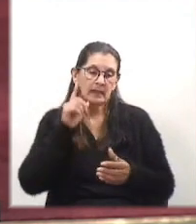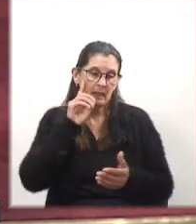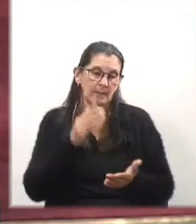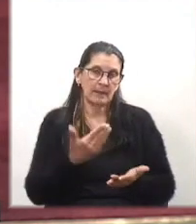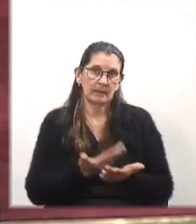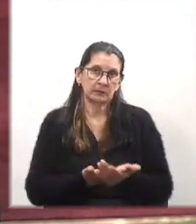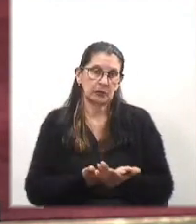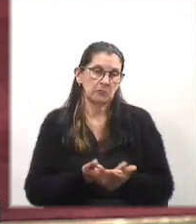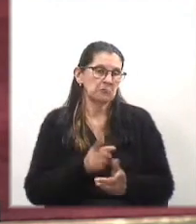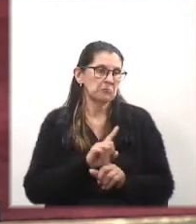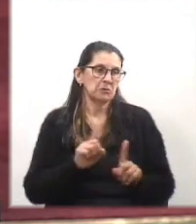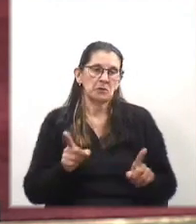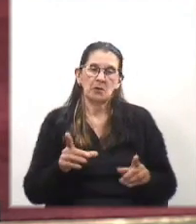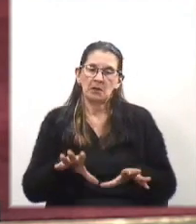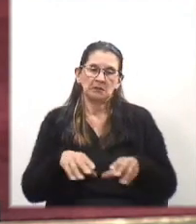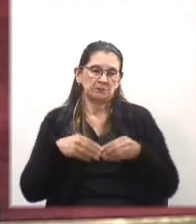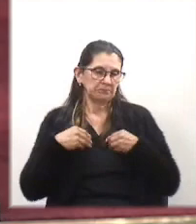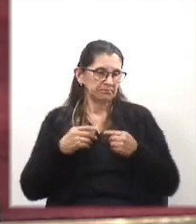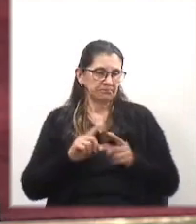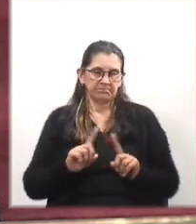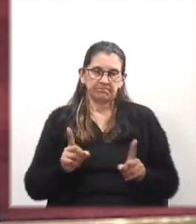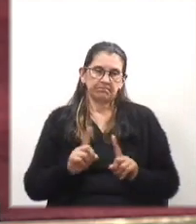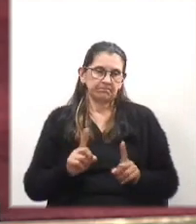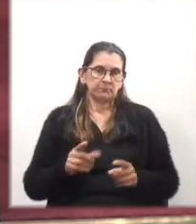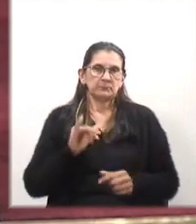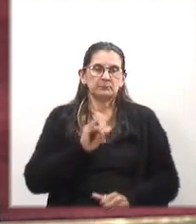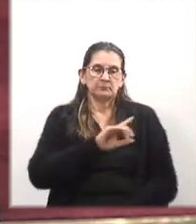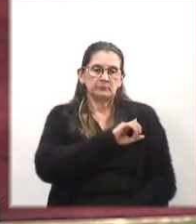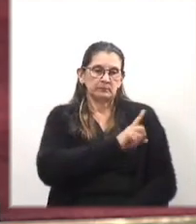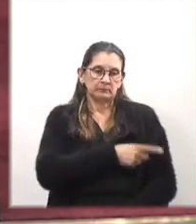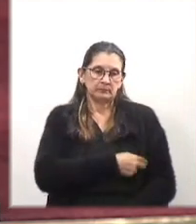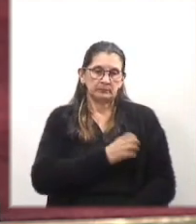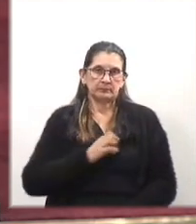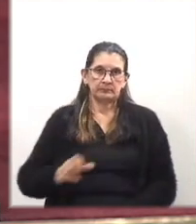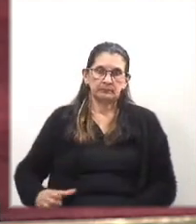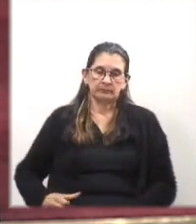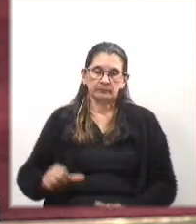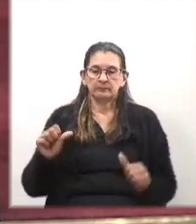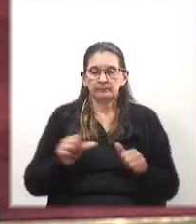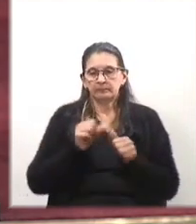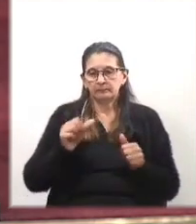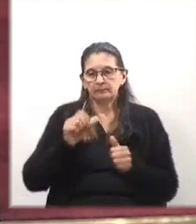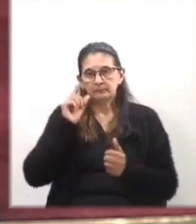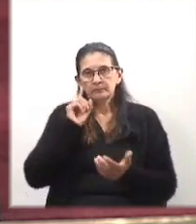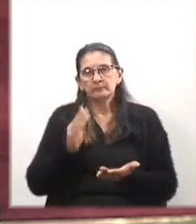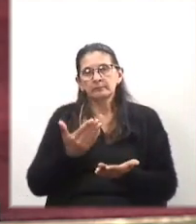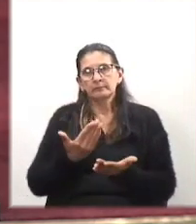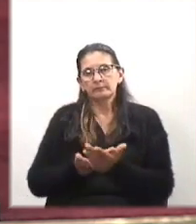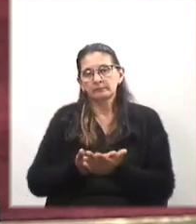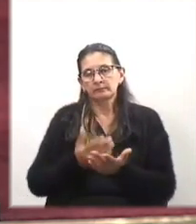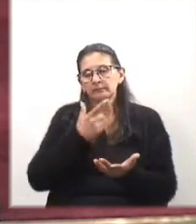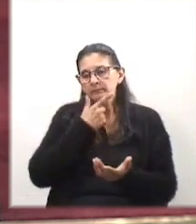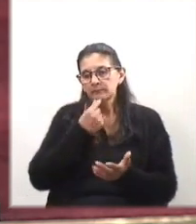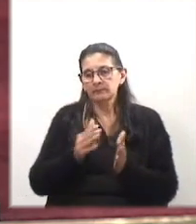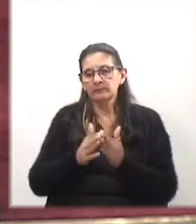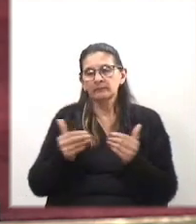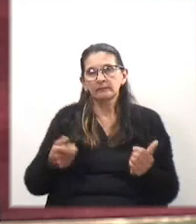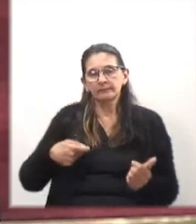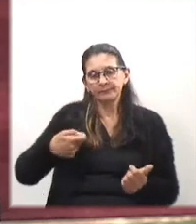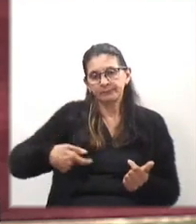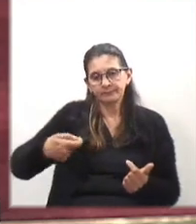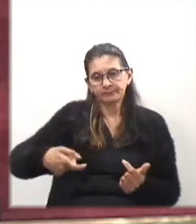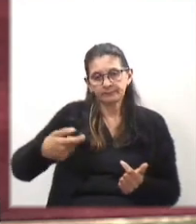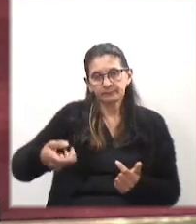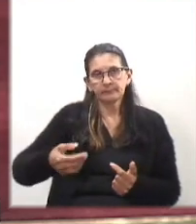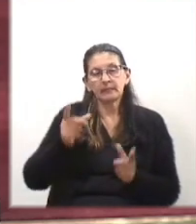planteó Cabildo no fue adoptada en forma y el Poder Ejecutivo lo que hizo fue proponer facilidades de pago con condiciones